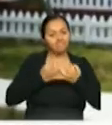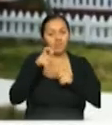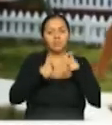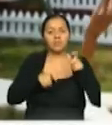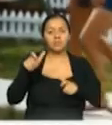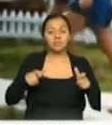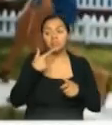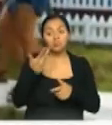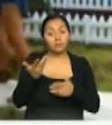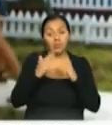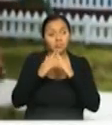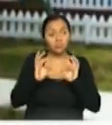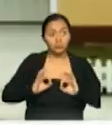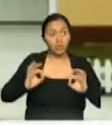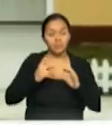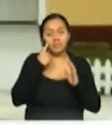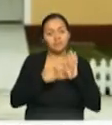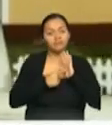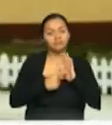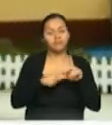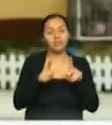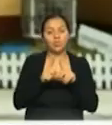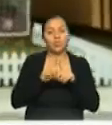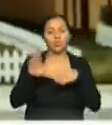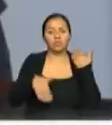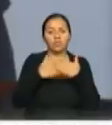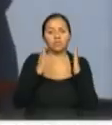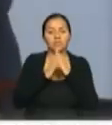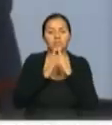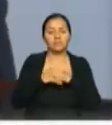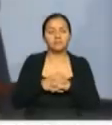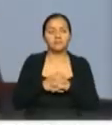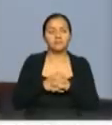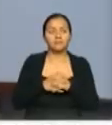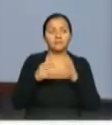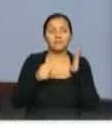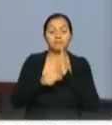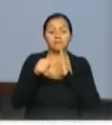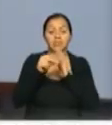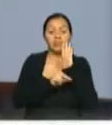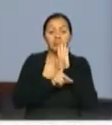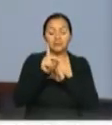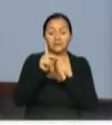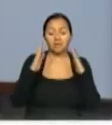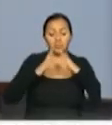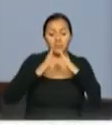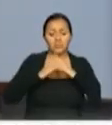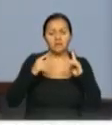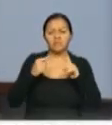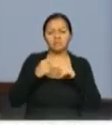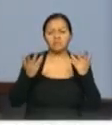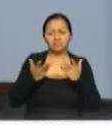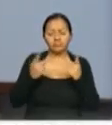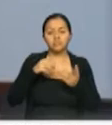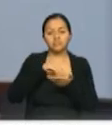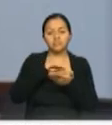que no tienen hogar, como se refleja en la misión Casa para Todos. El Ministerio de Desarrollo Urbano y Vivienda es